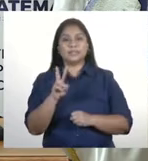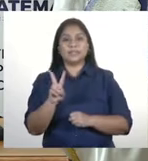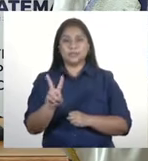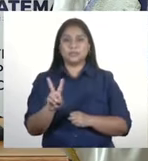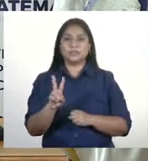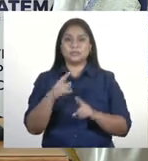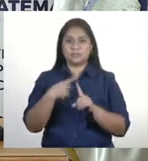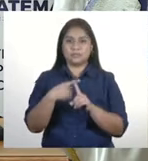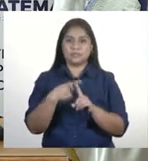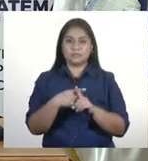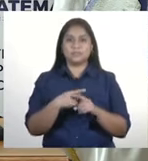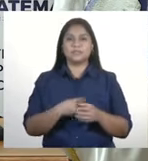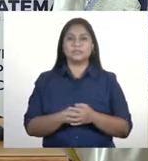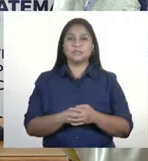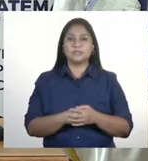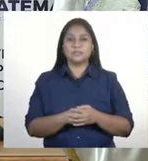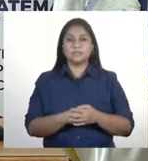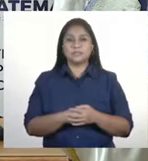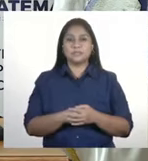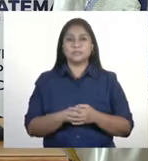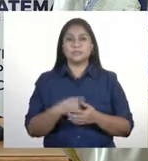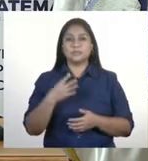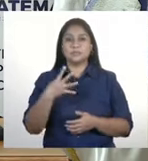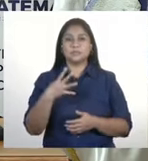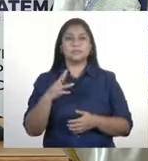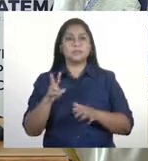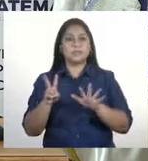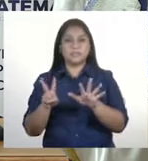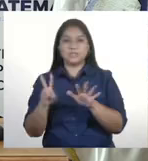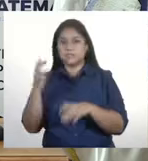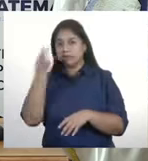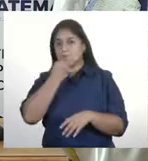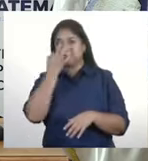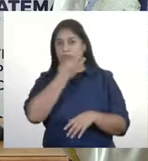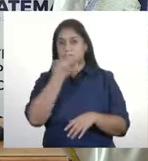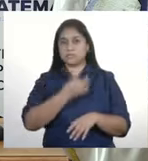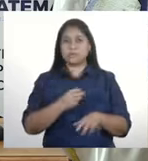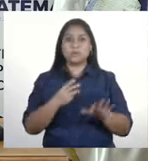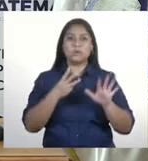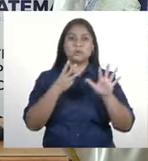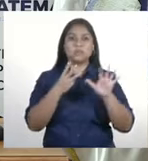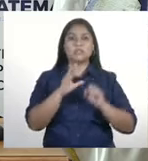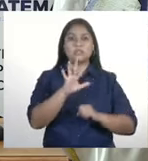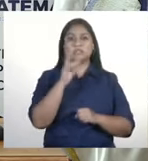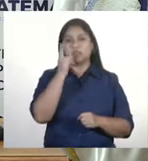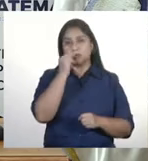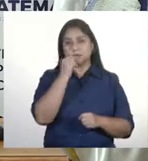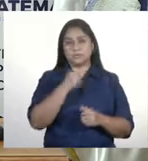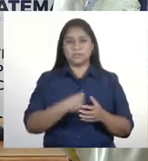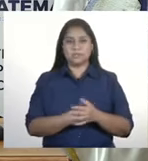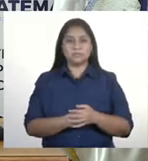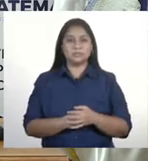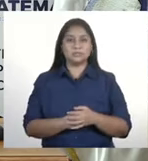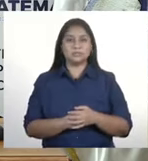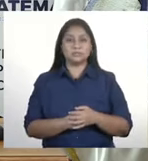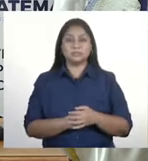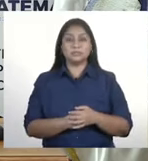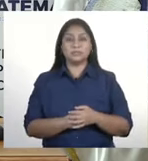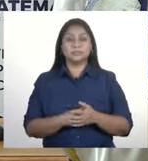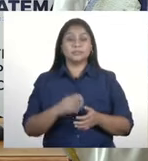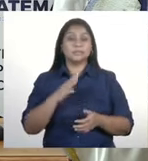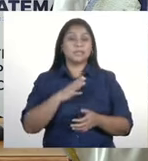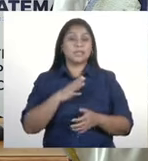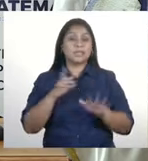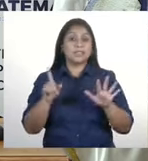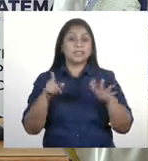casos positivos, siendo estos 47 femeninos y 85 masculinos.